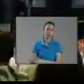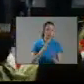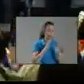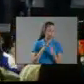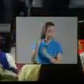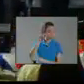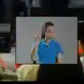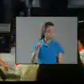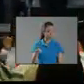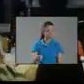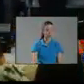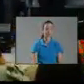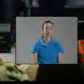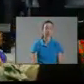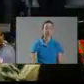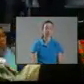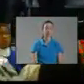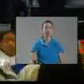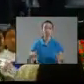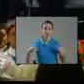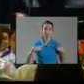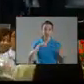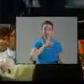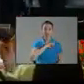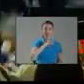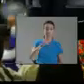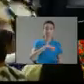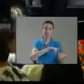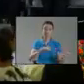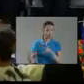¿Preparado? Are you ready?